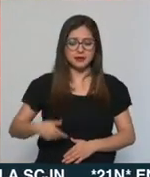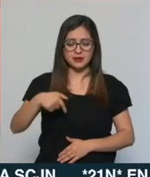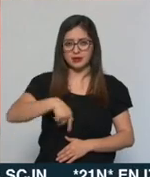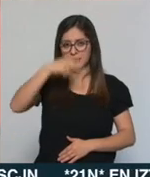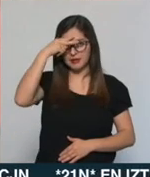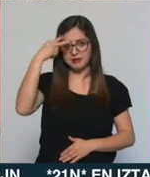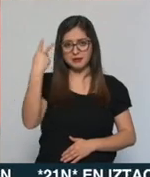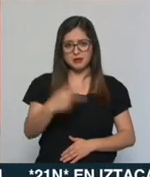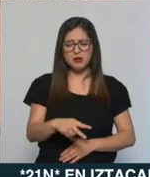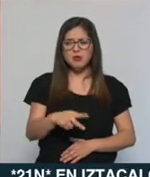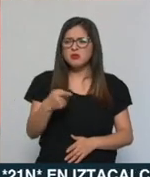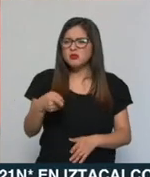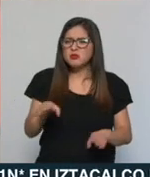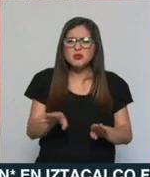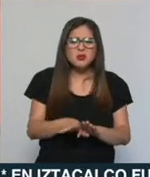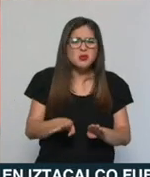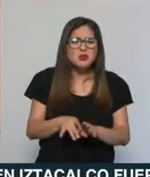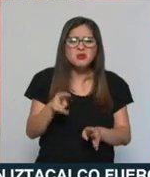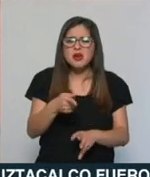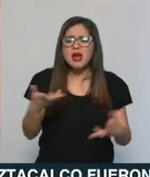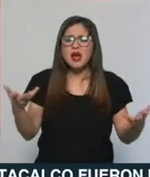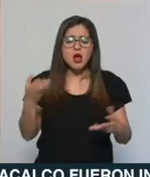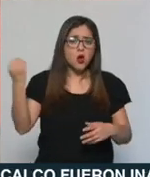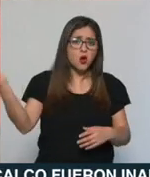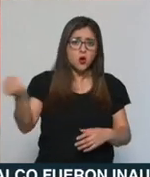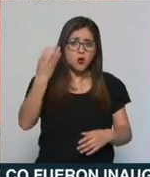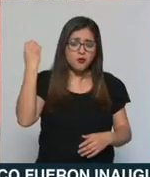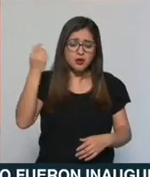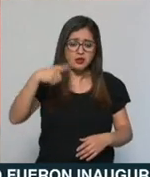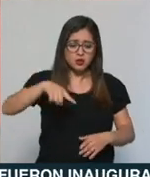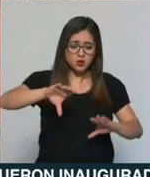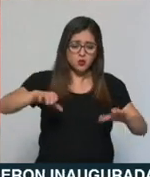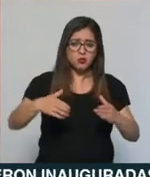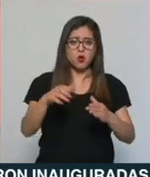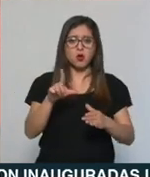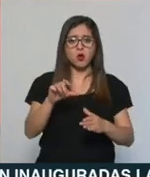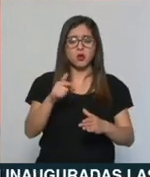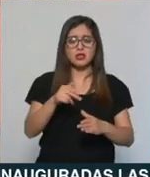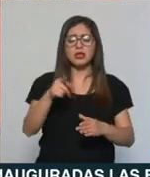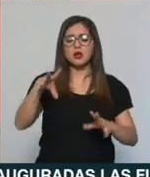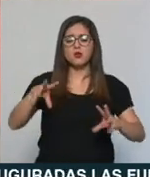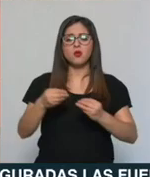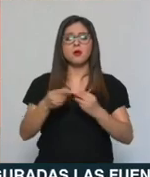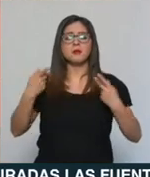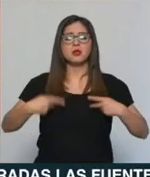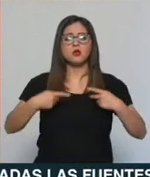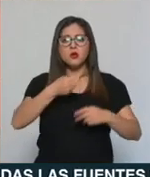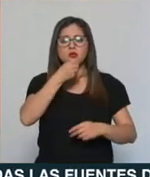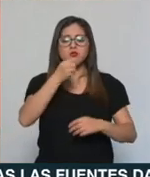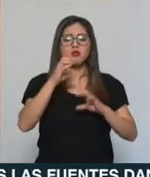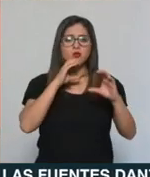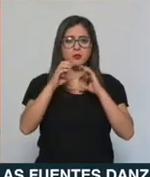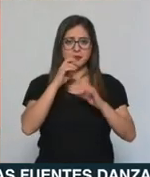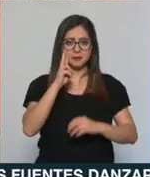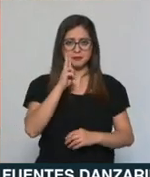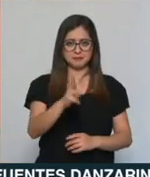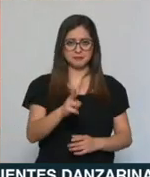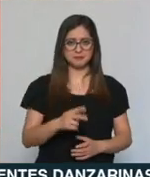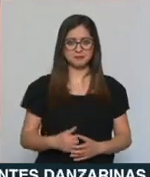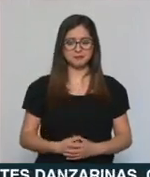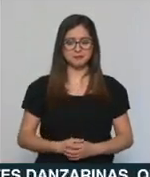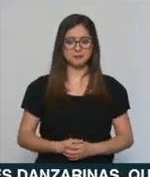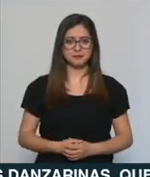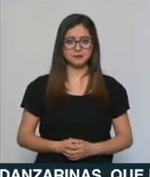República y se han preguntado qué hay detrás de esta conferencia en organización y logística con los medios de comunicación. Ve la nota de Eric Pinto.